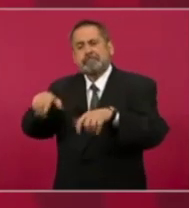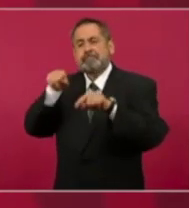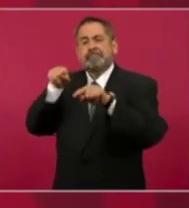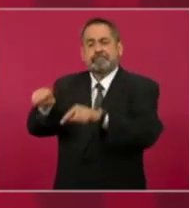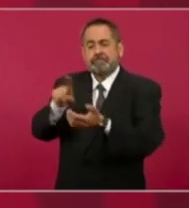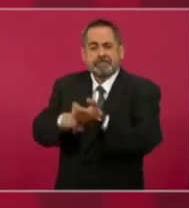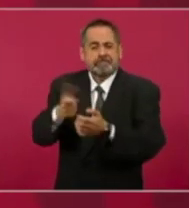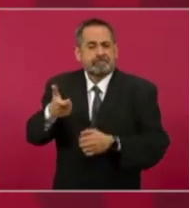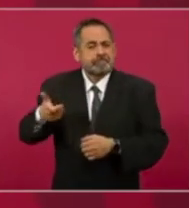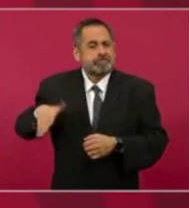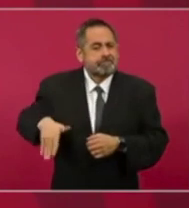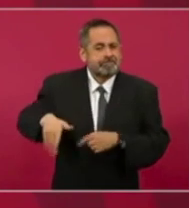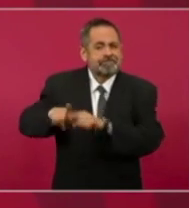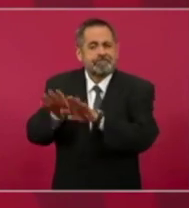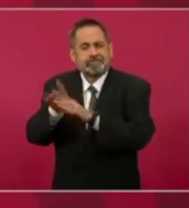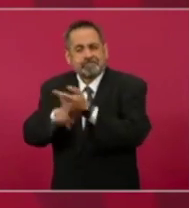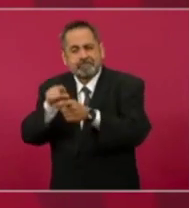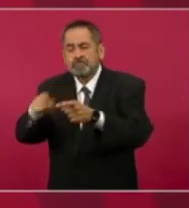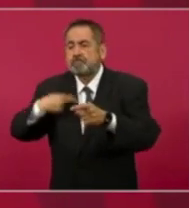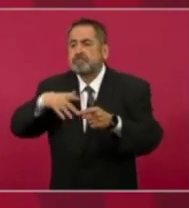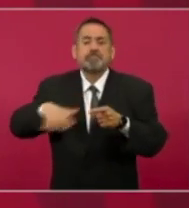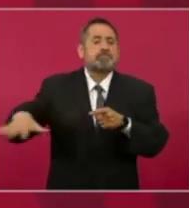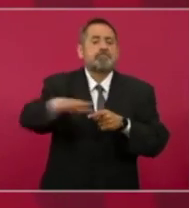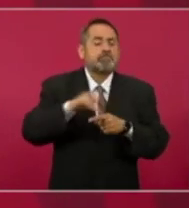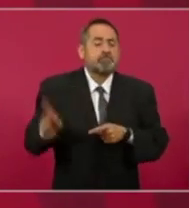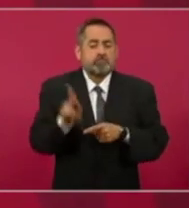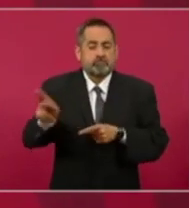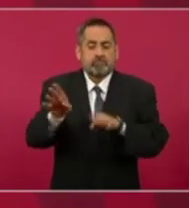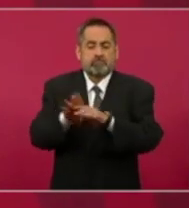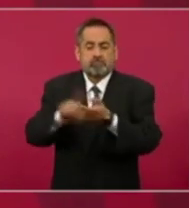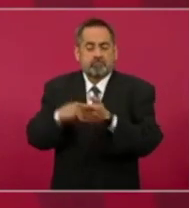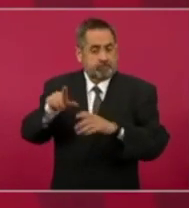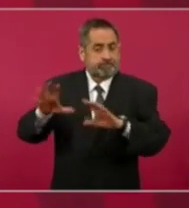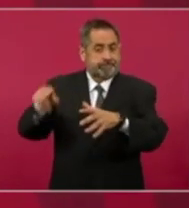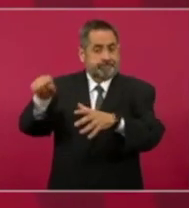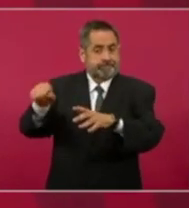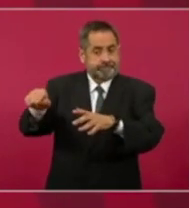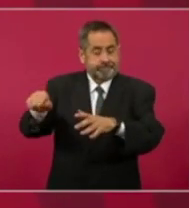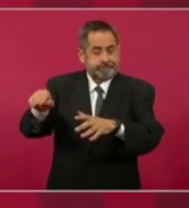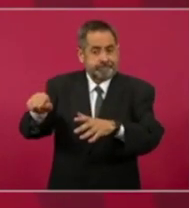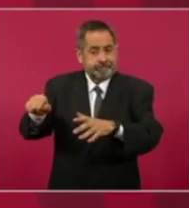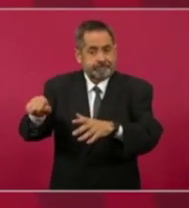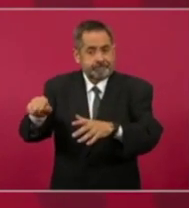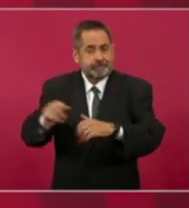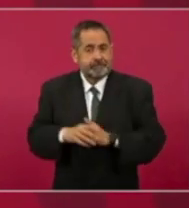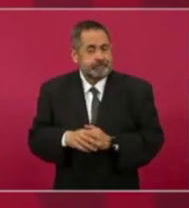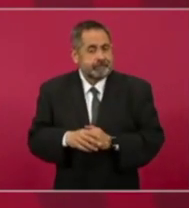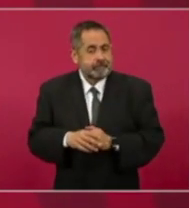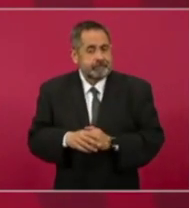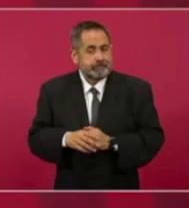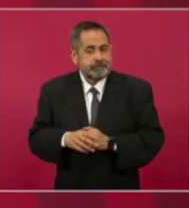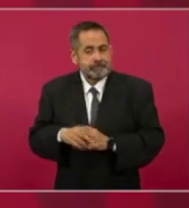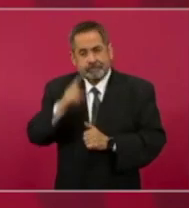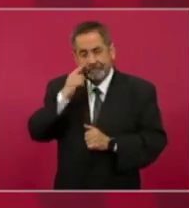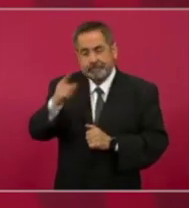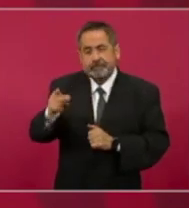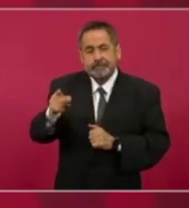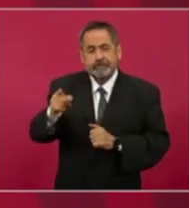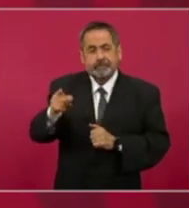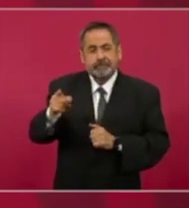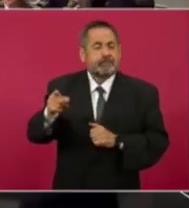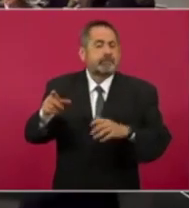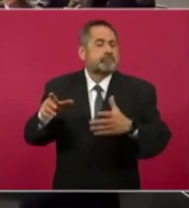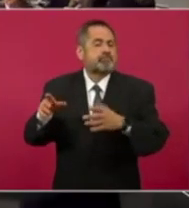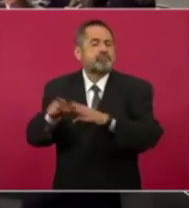que en los pueblos que mataban una vaca, una res cada